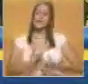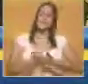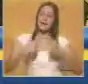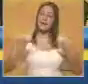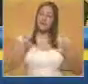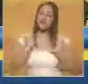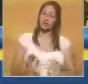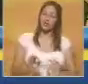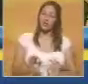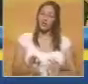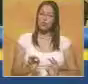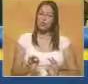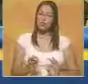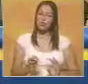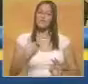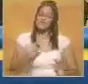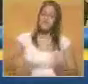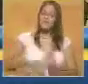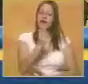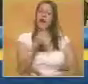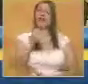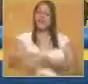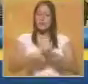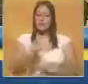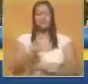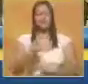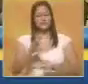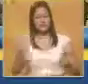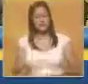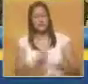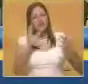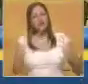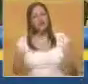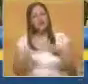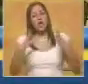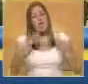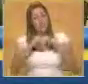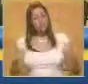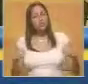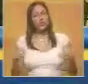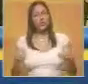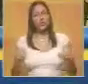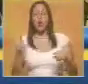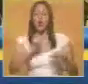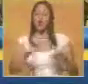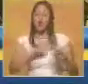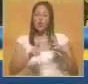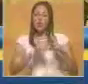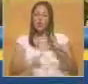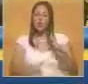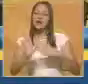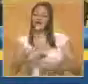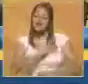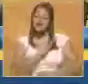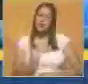permitirá ir adquiriendo o recuperando todos los demás bienes para la